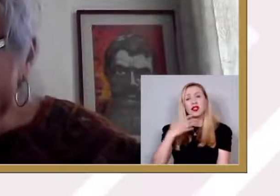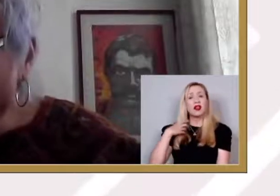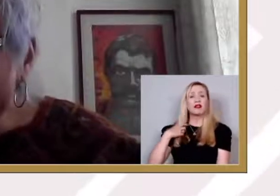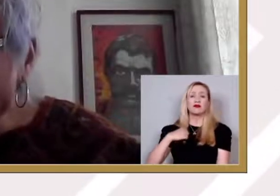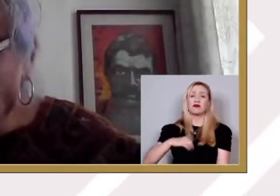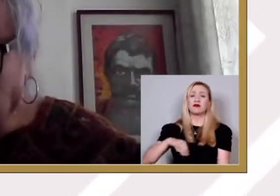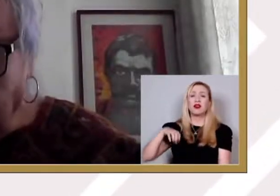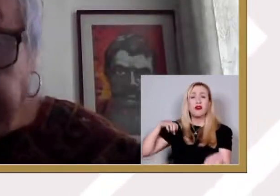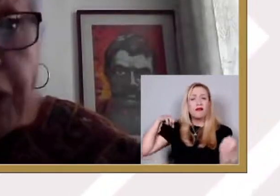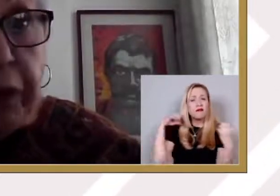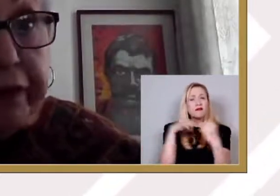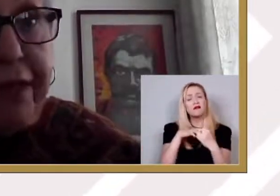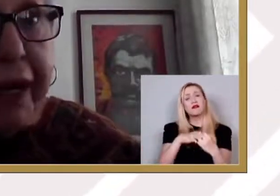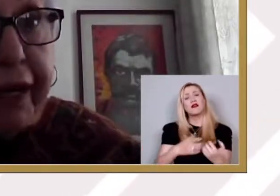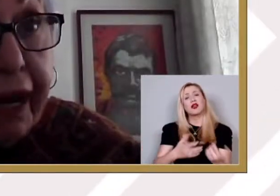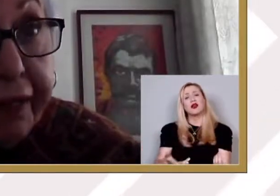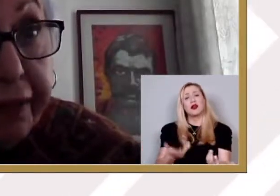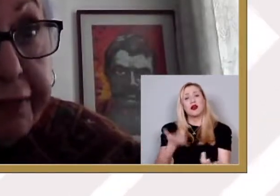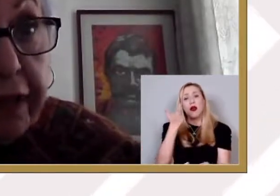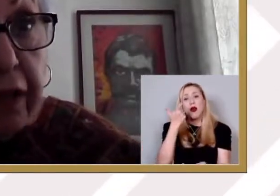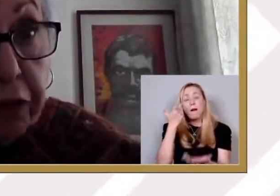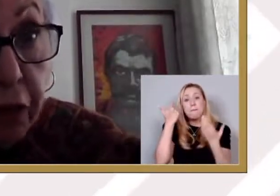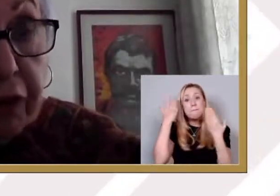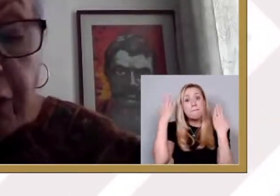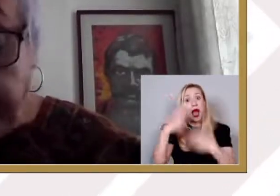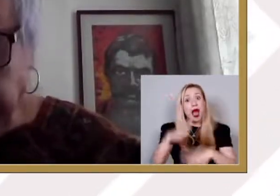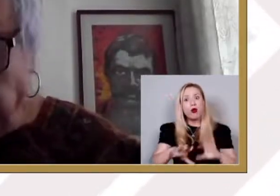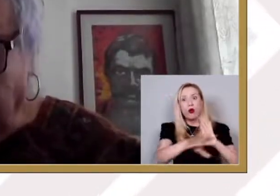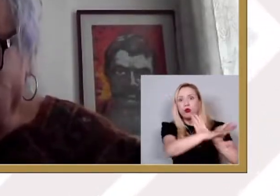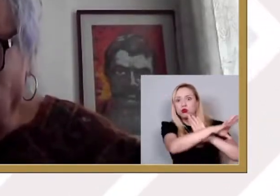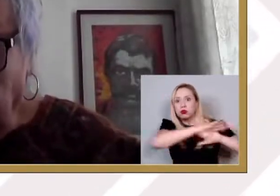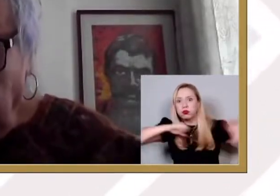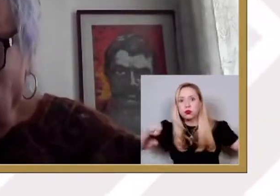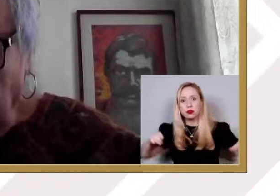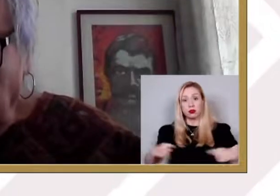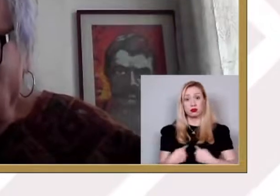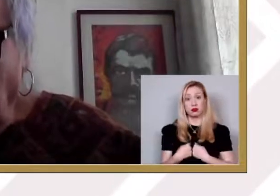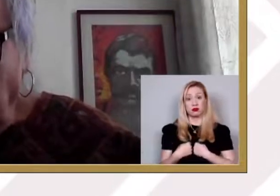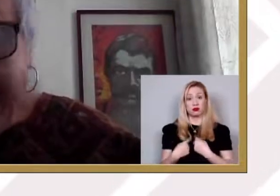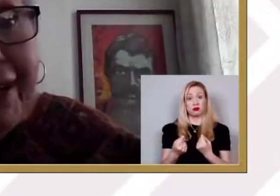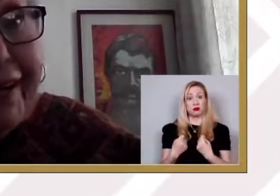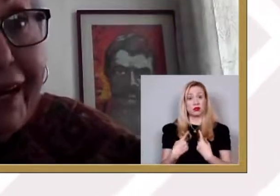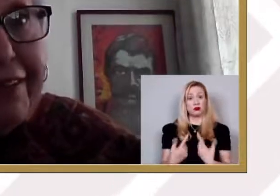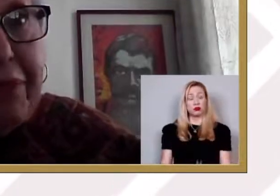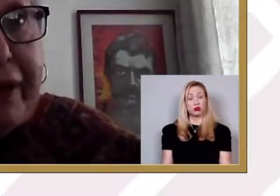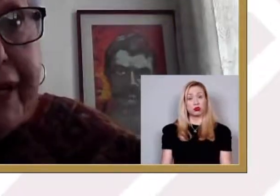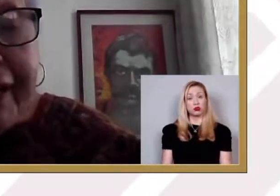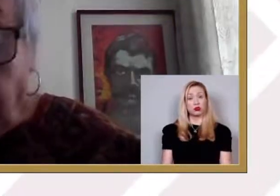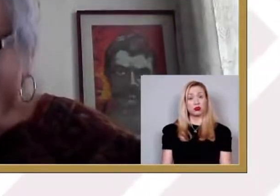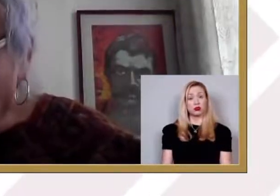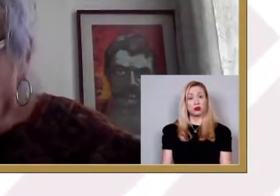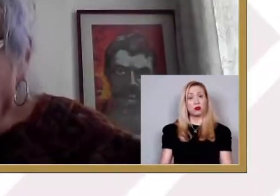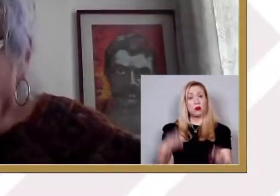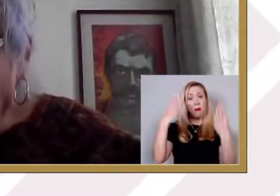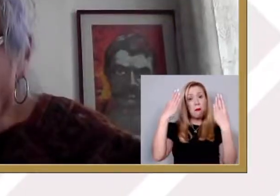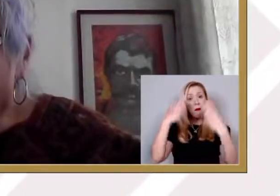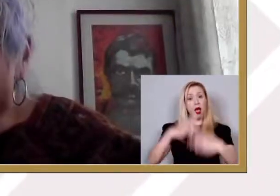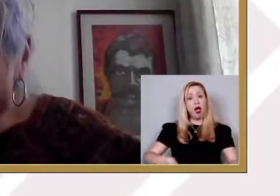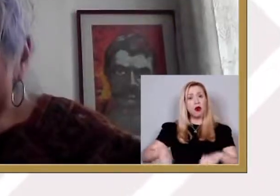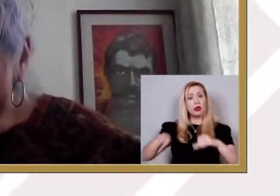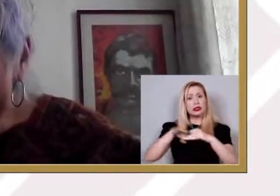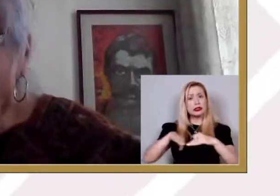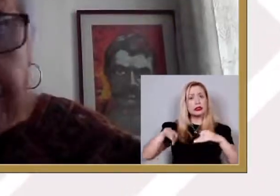y cargos no aceptados en cuentas bancarias, yo en lo personal, en cuentas bancarias de manera recurrente